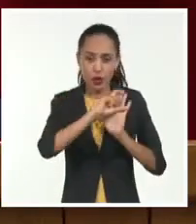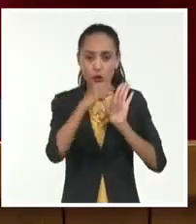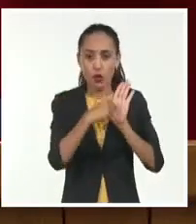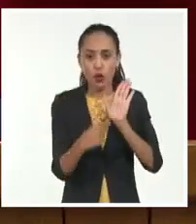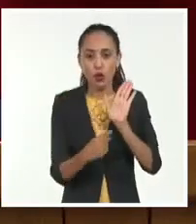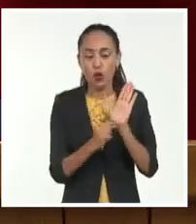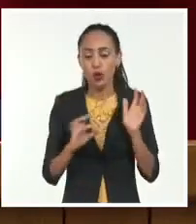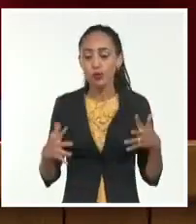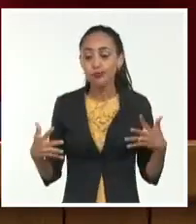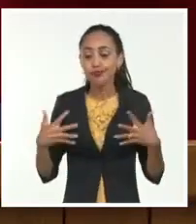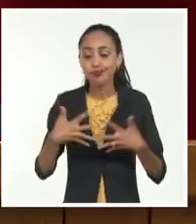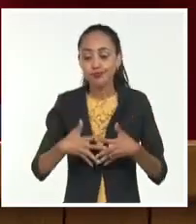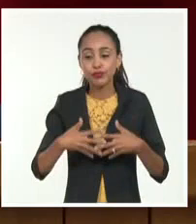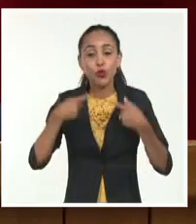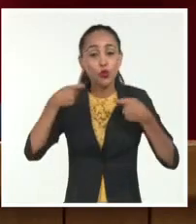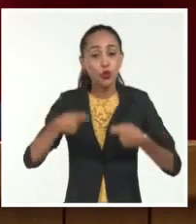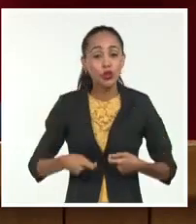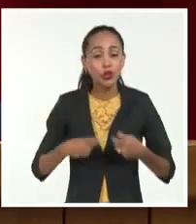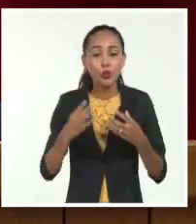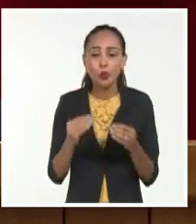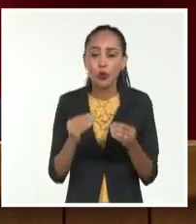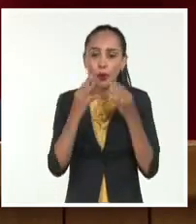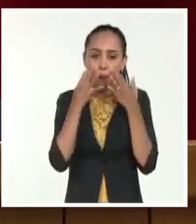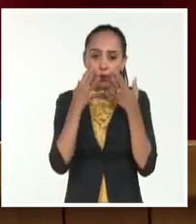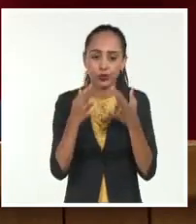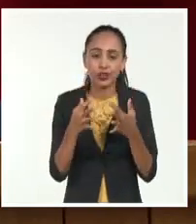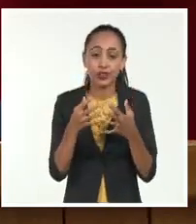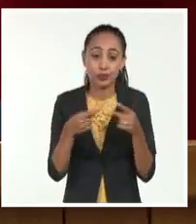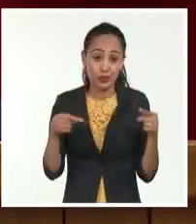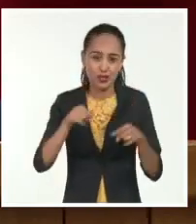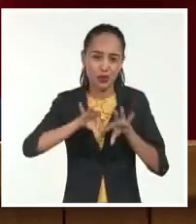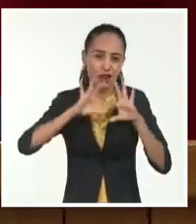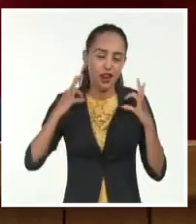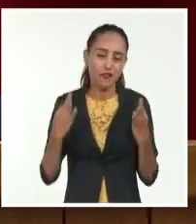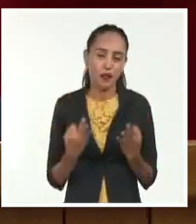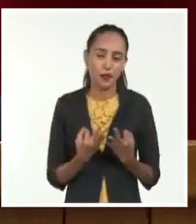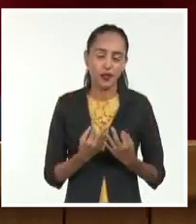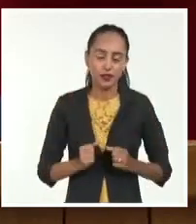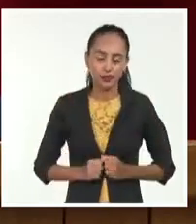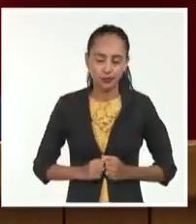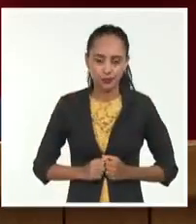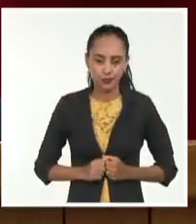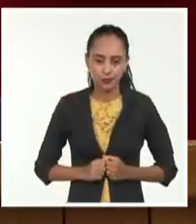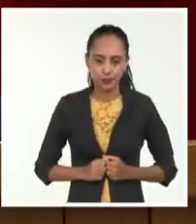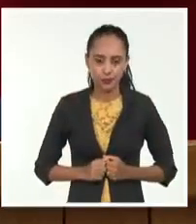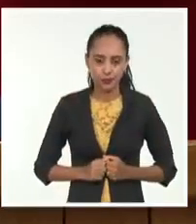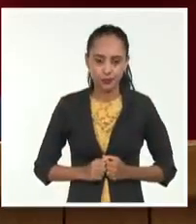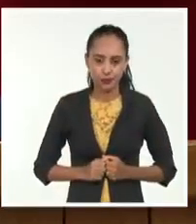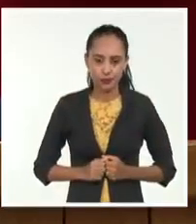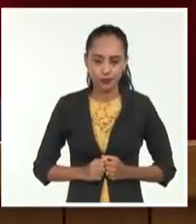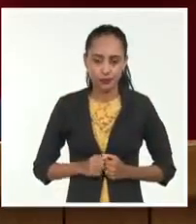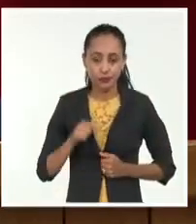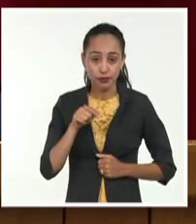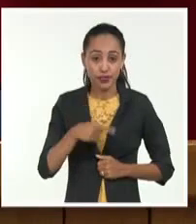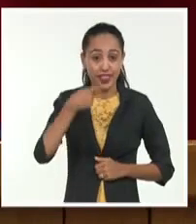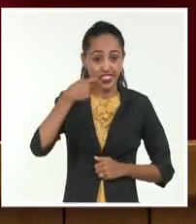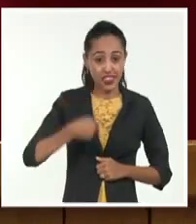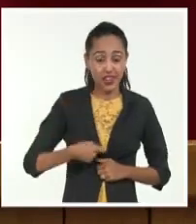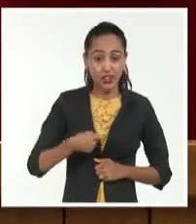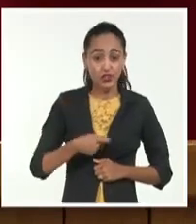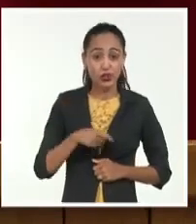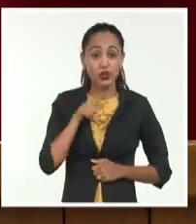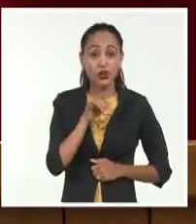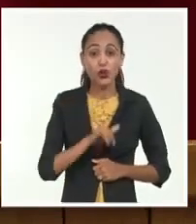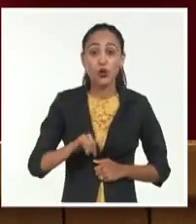vínculos jurídicos, esencialmente los familiares. En función de ello, el derecho ha tenido que